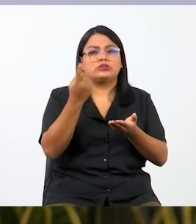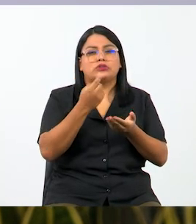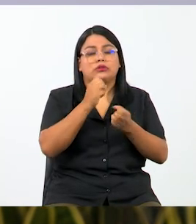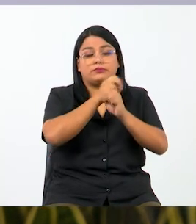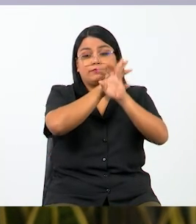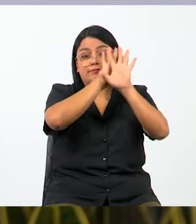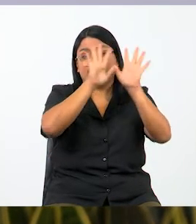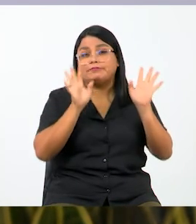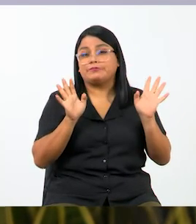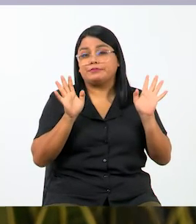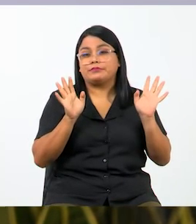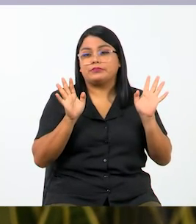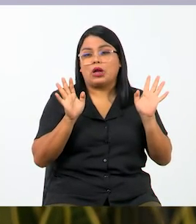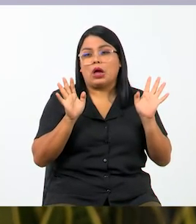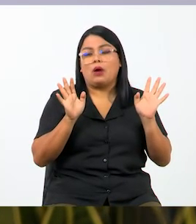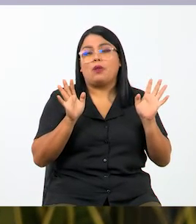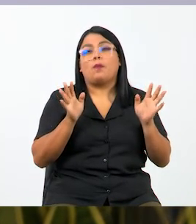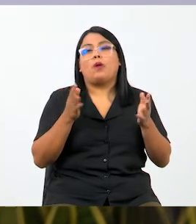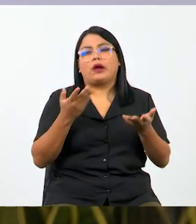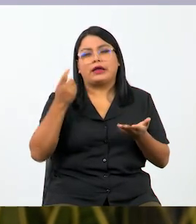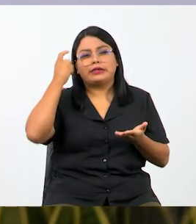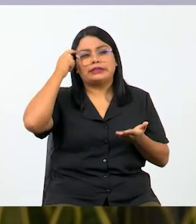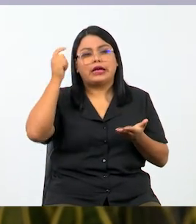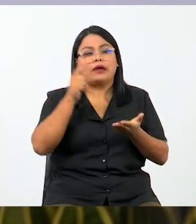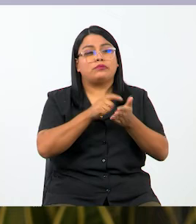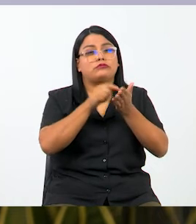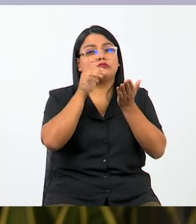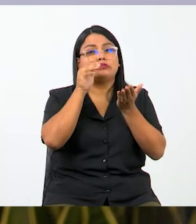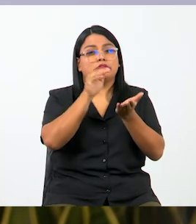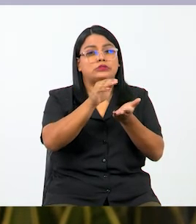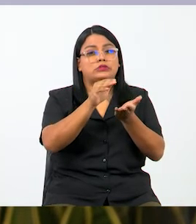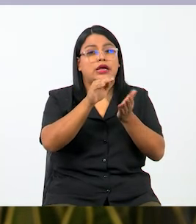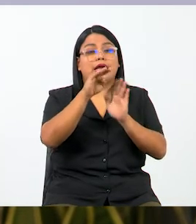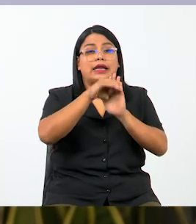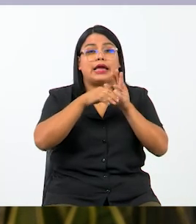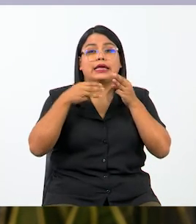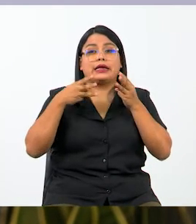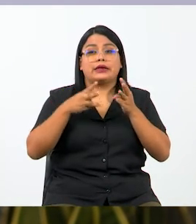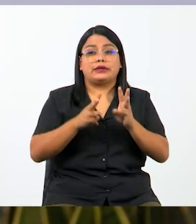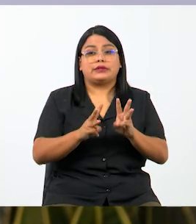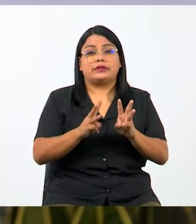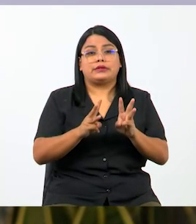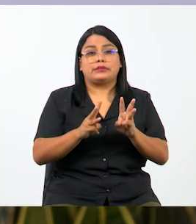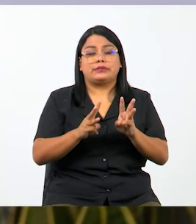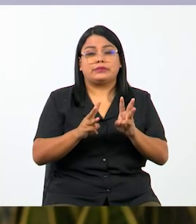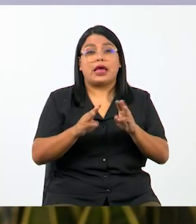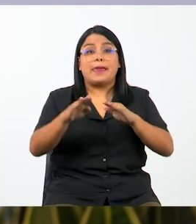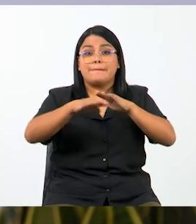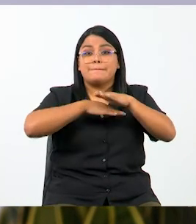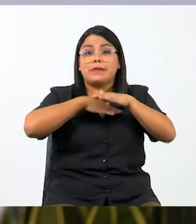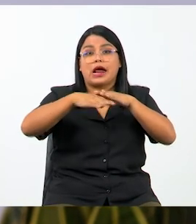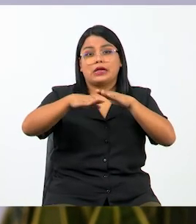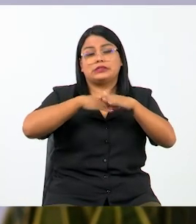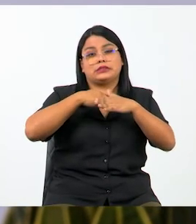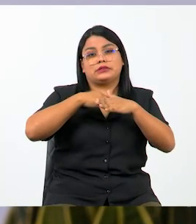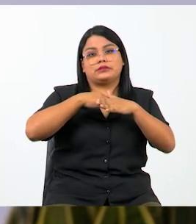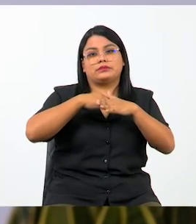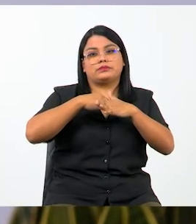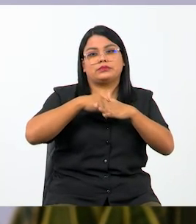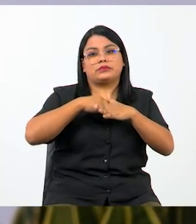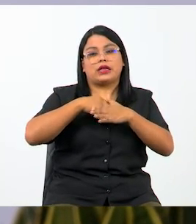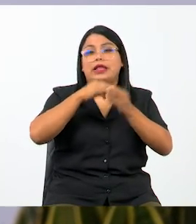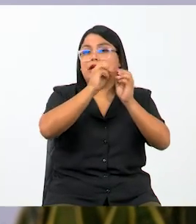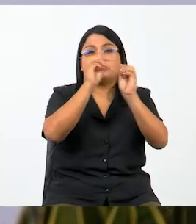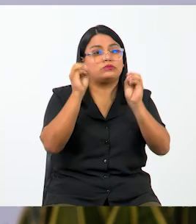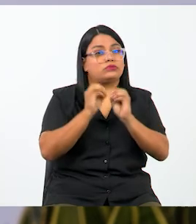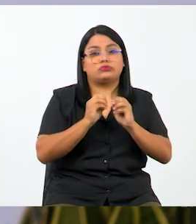pruebas de unidad se encuentran en la guía en la versión física, la versión impresa. En la versión digital no. ¿Por qué?